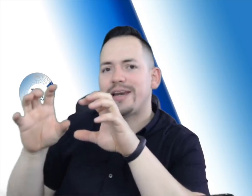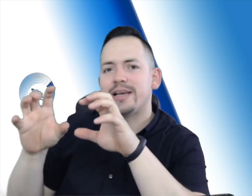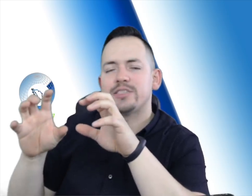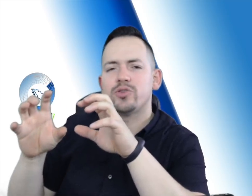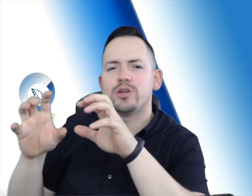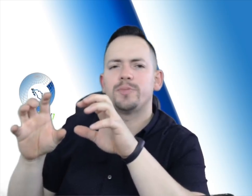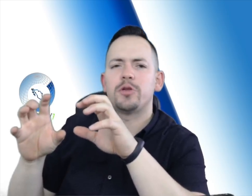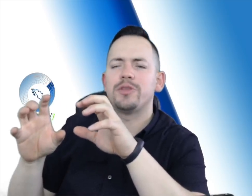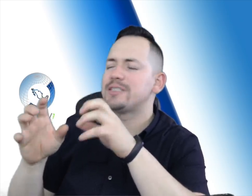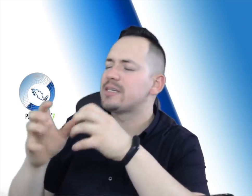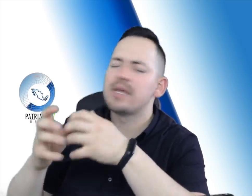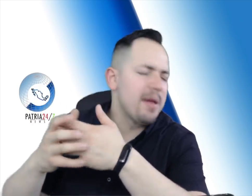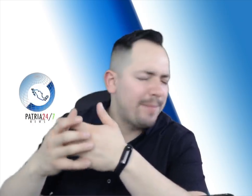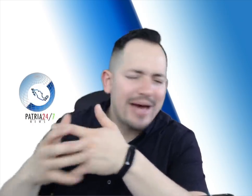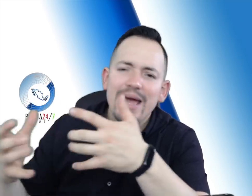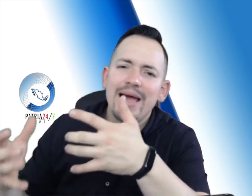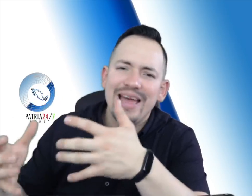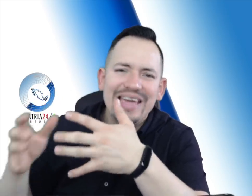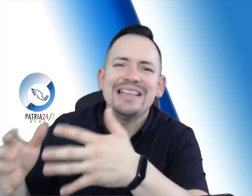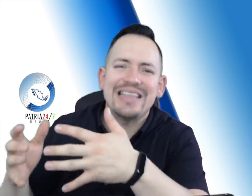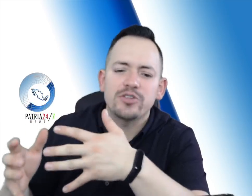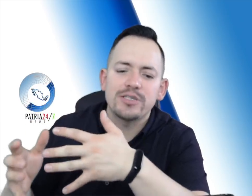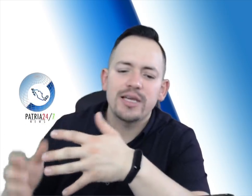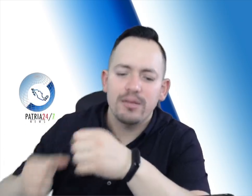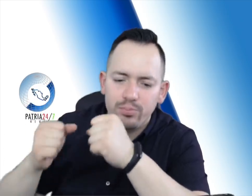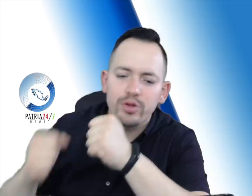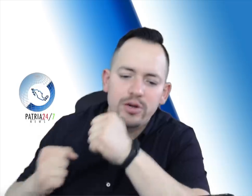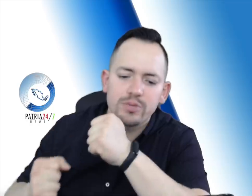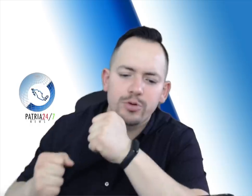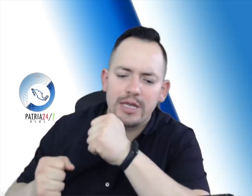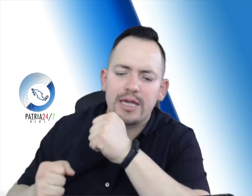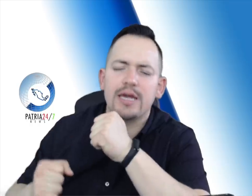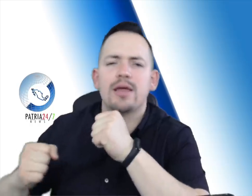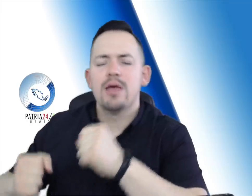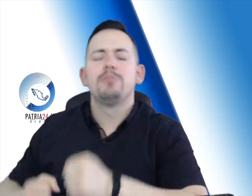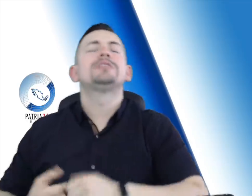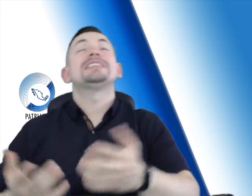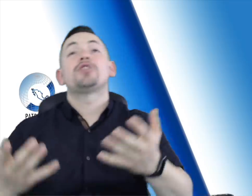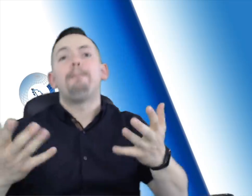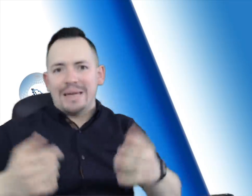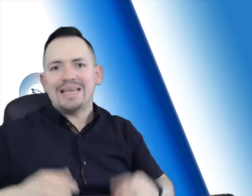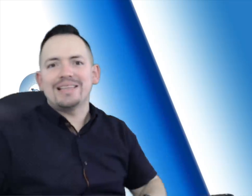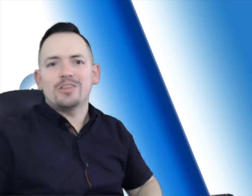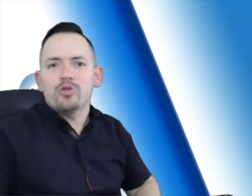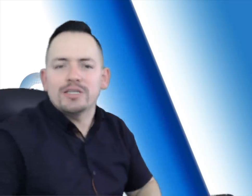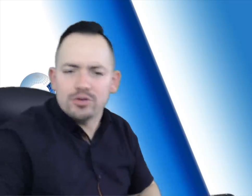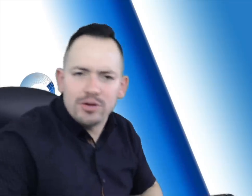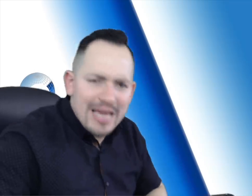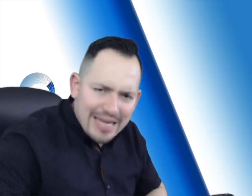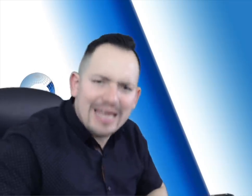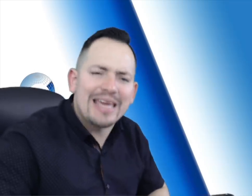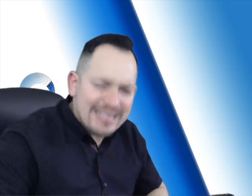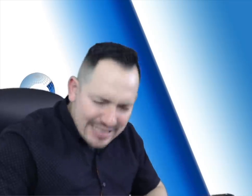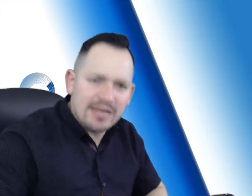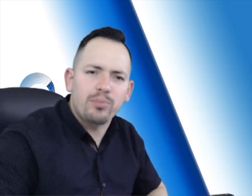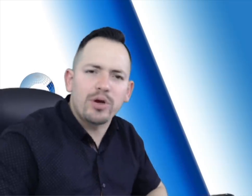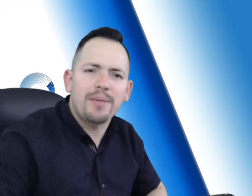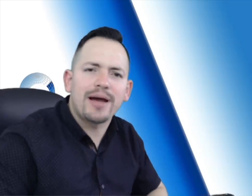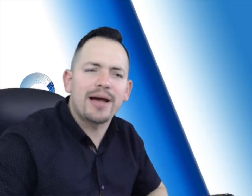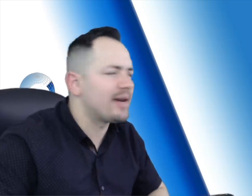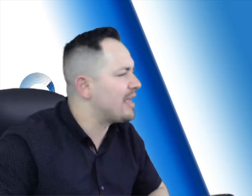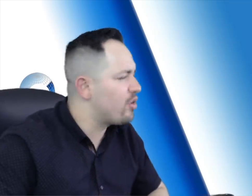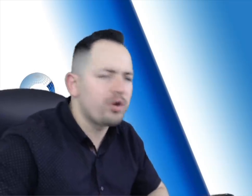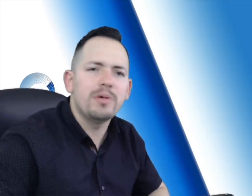con la relación de los periodistas, para entre sociedad podernos proteger. Pero ¿ustedes qué opinan de todo esto? ¿Creen que sí se